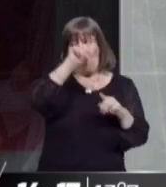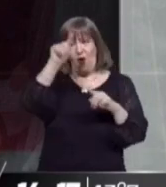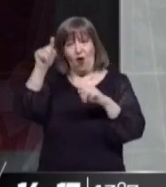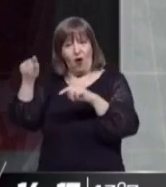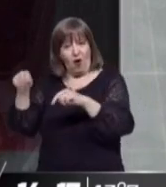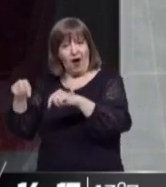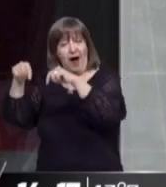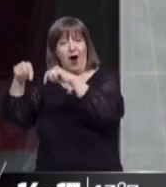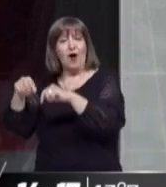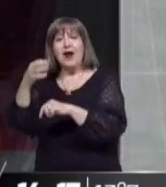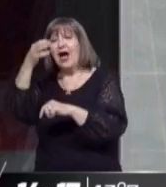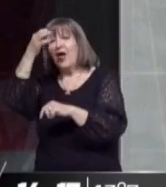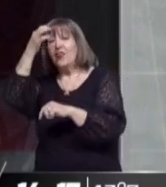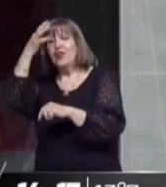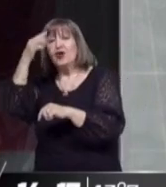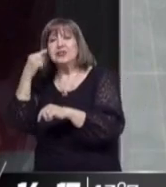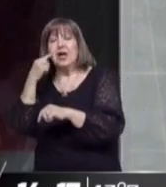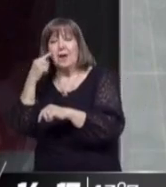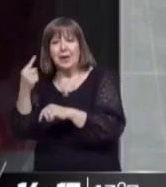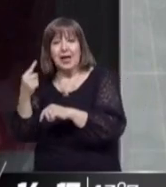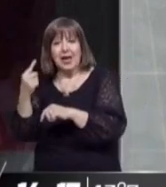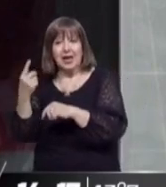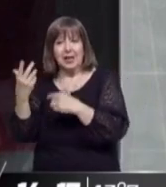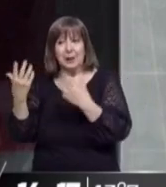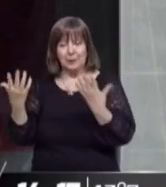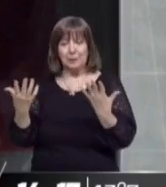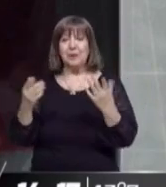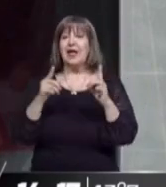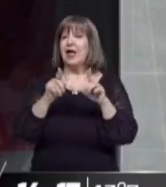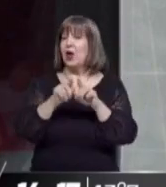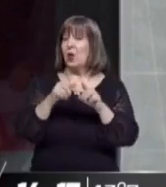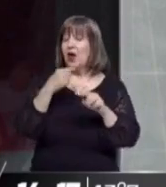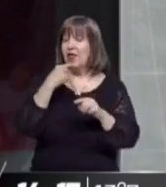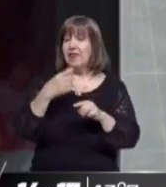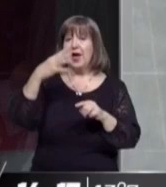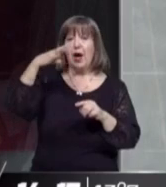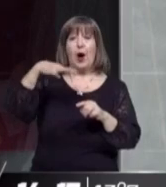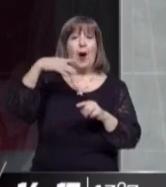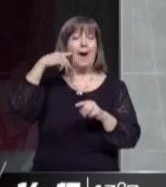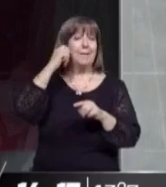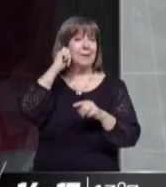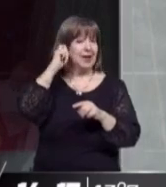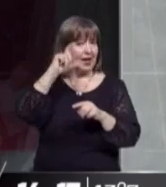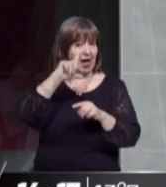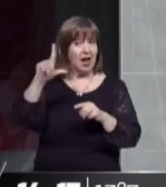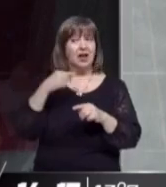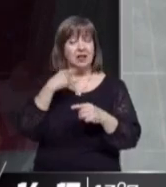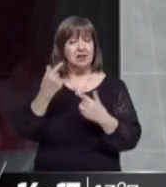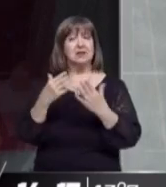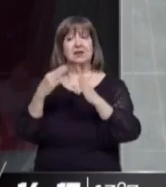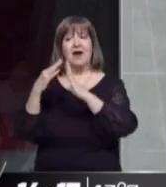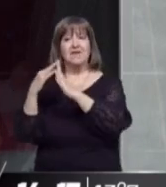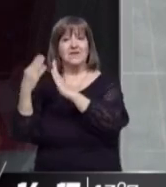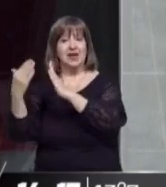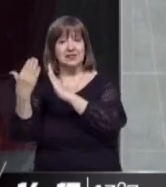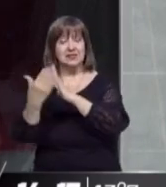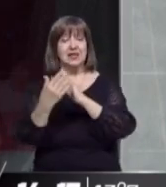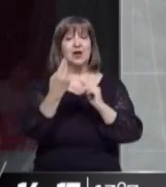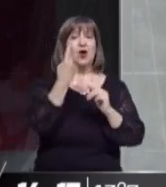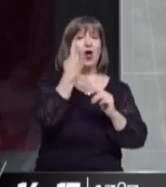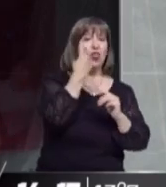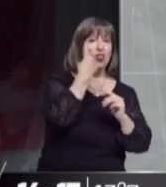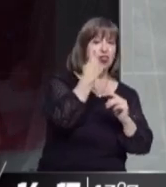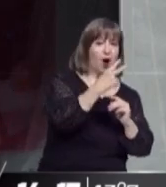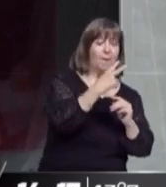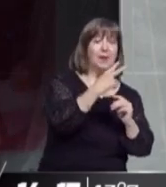ahora está en 12.000 pesos. Y lo contaba Miguel Pelaitay en la semana también, el reclamo, el pedido de los vecinos, estaba en 2.000